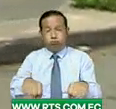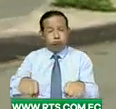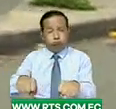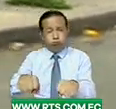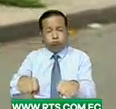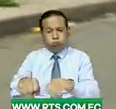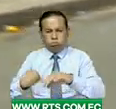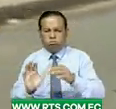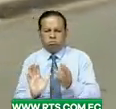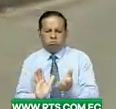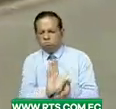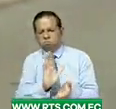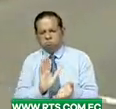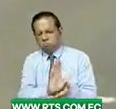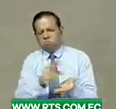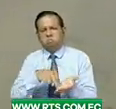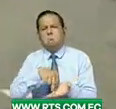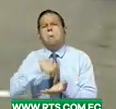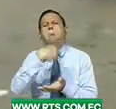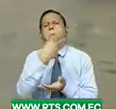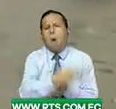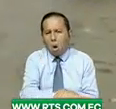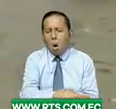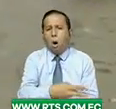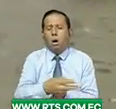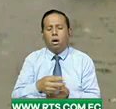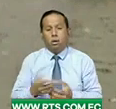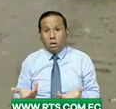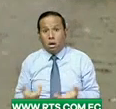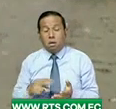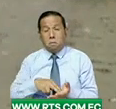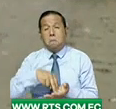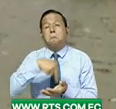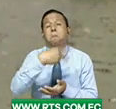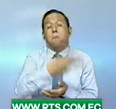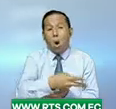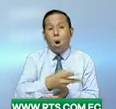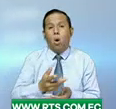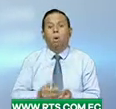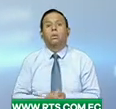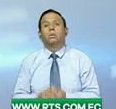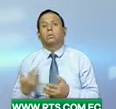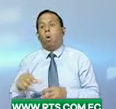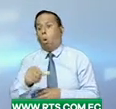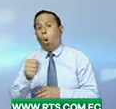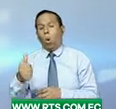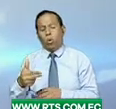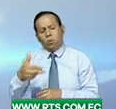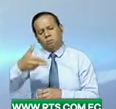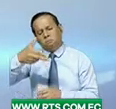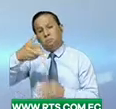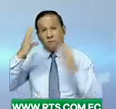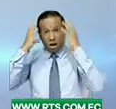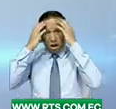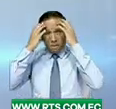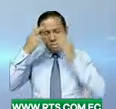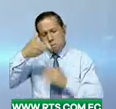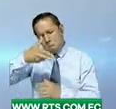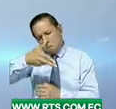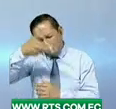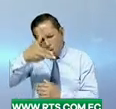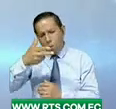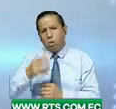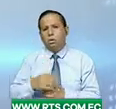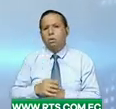una persona para que se baje por obligación. Y mientras esto ocurría, alguien más le apuntó a su cabeza y le